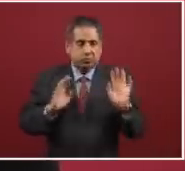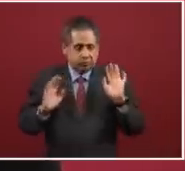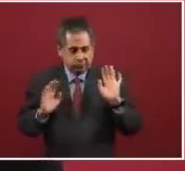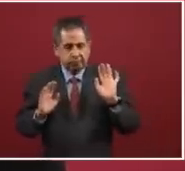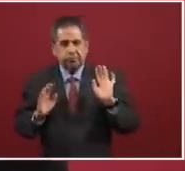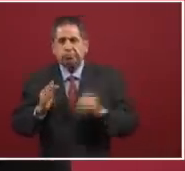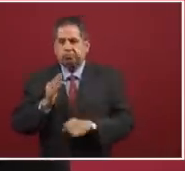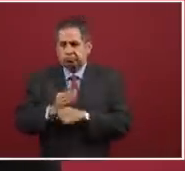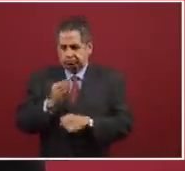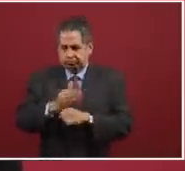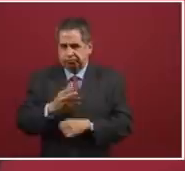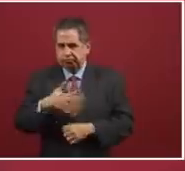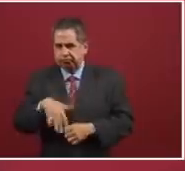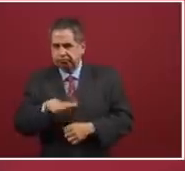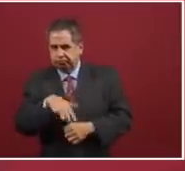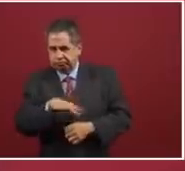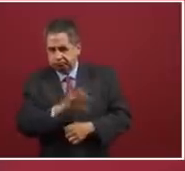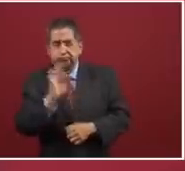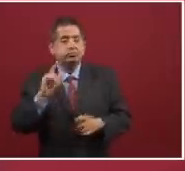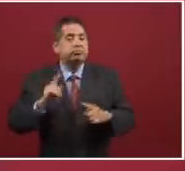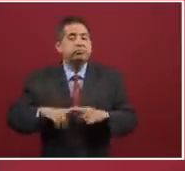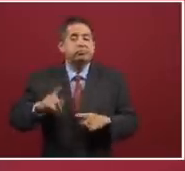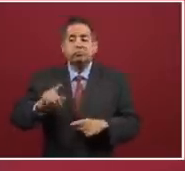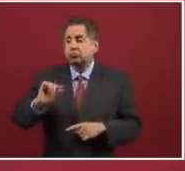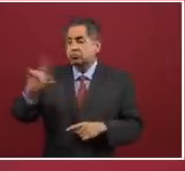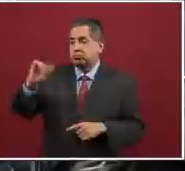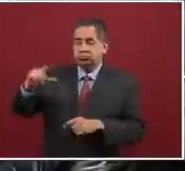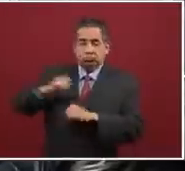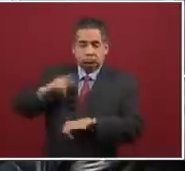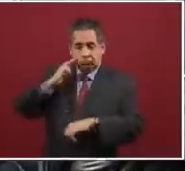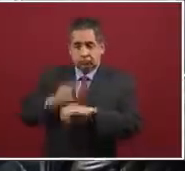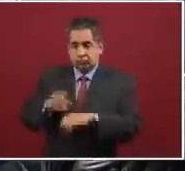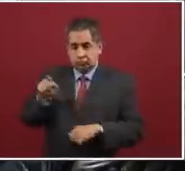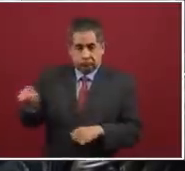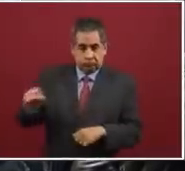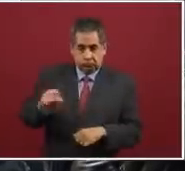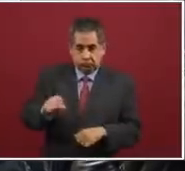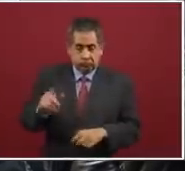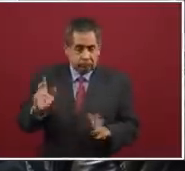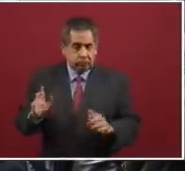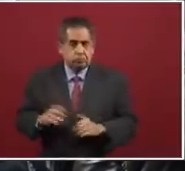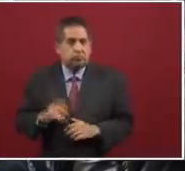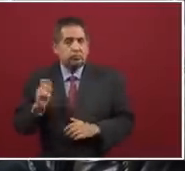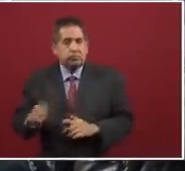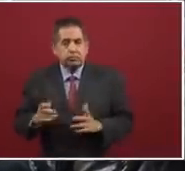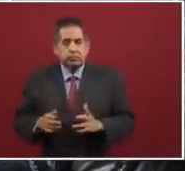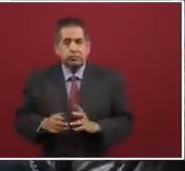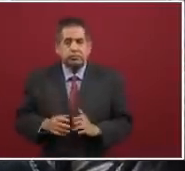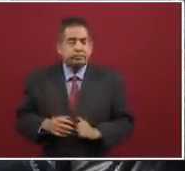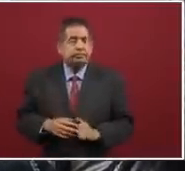van las autoridades competentes a